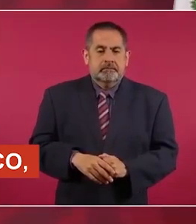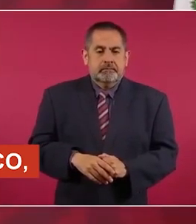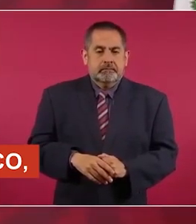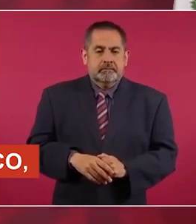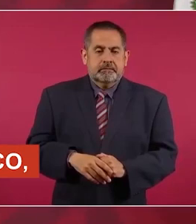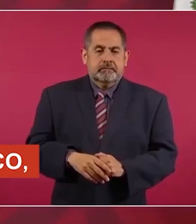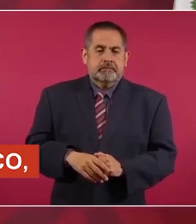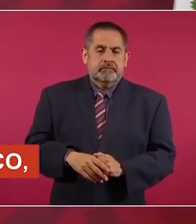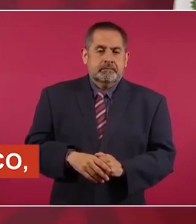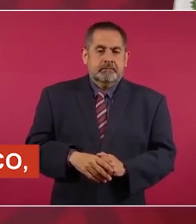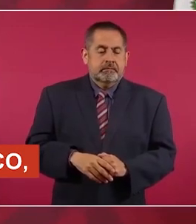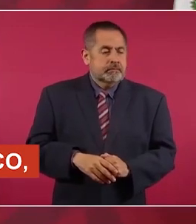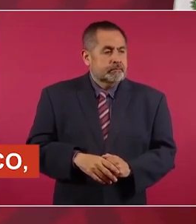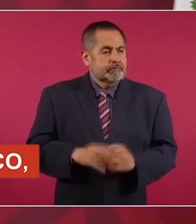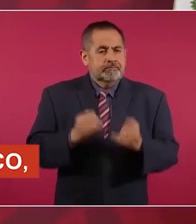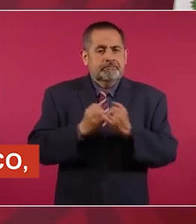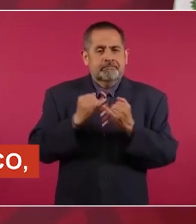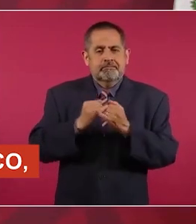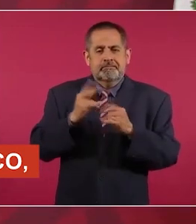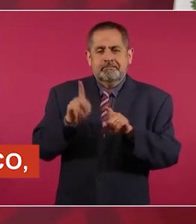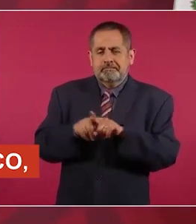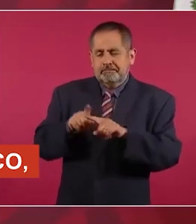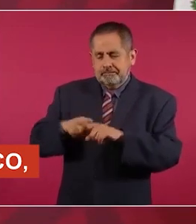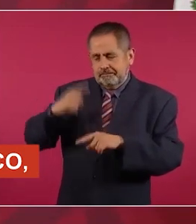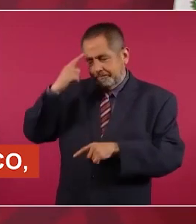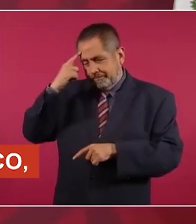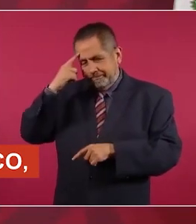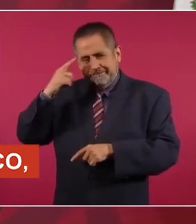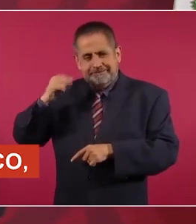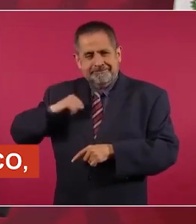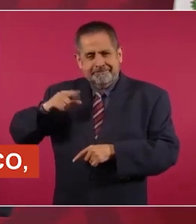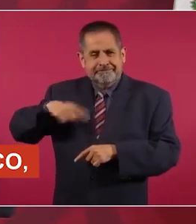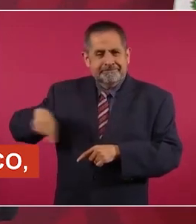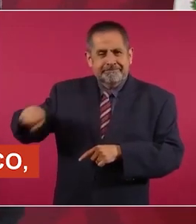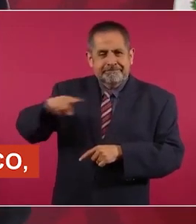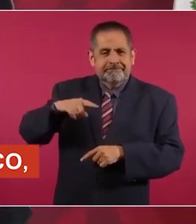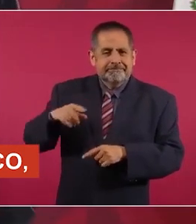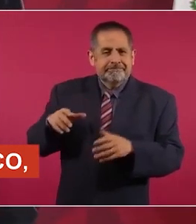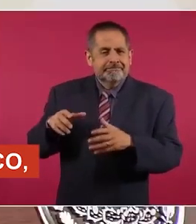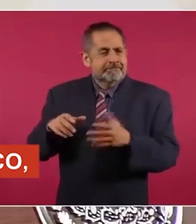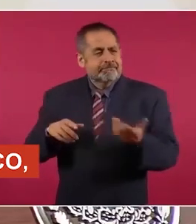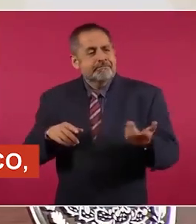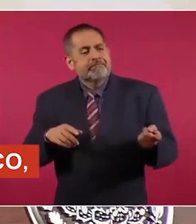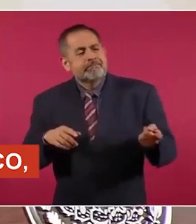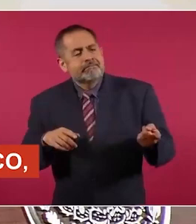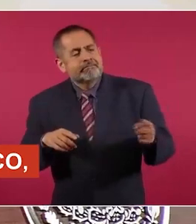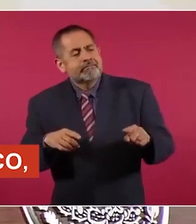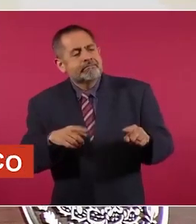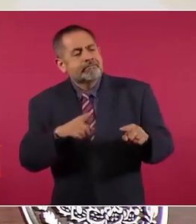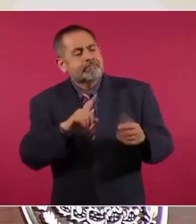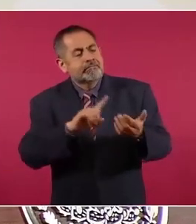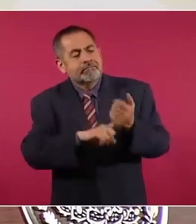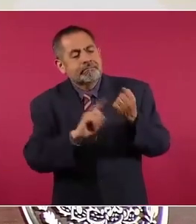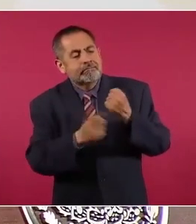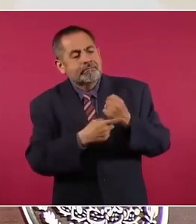regresando al filósofo de mi pueblo, Tien Phong Phoi.